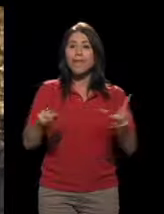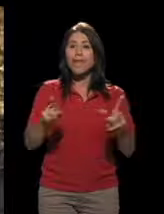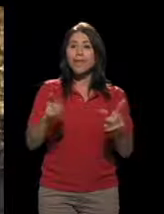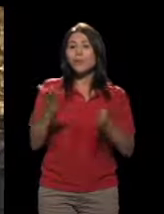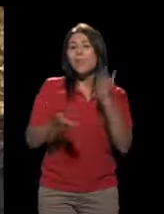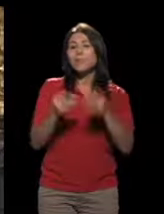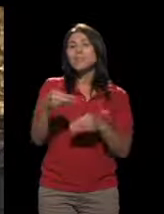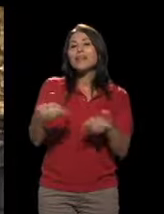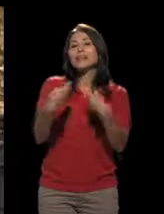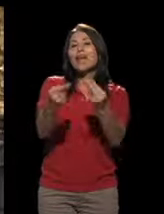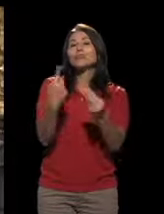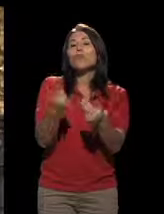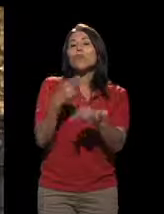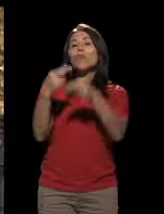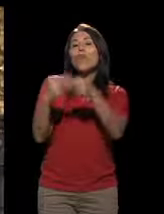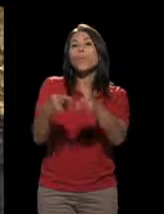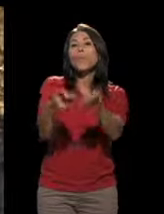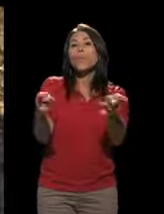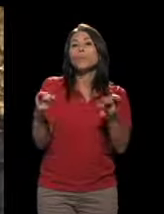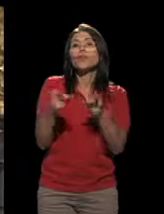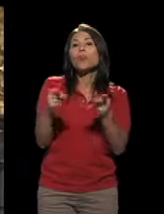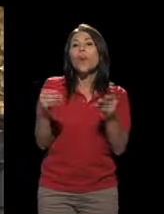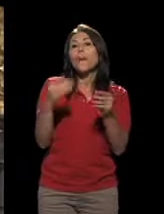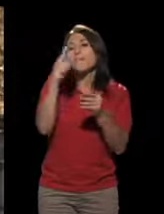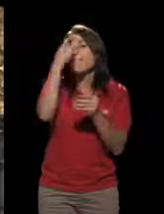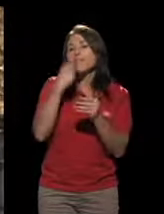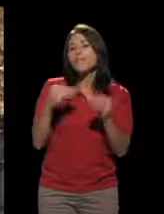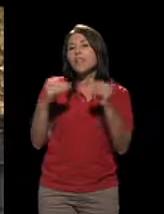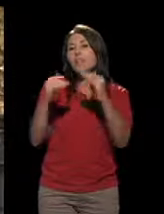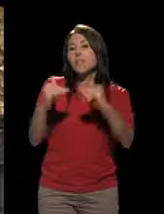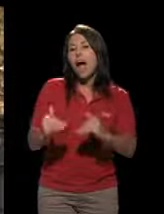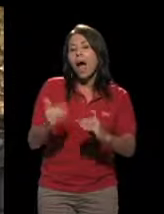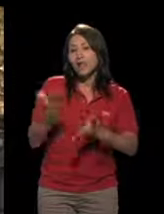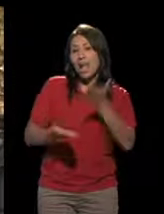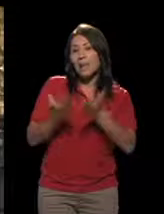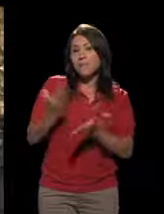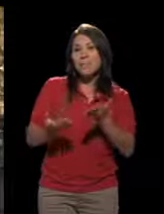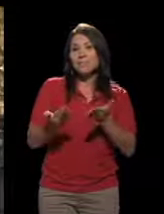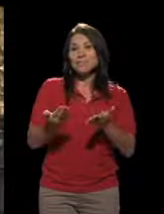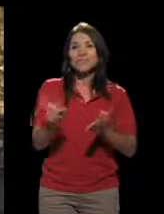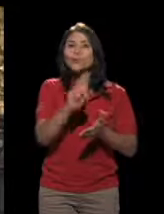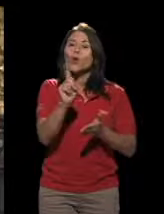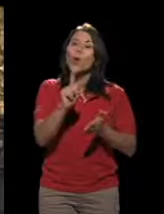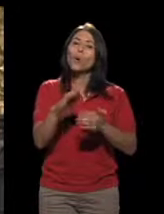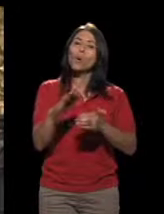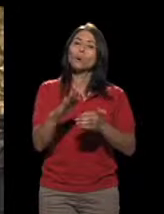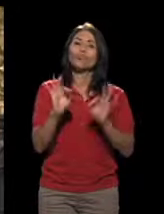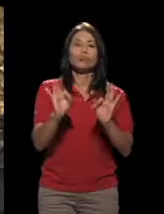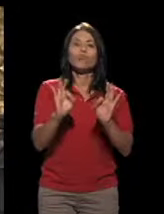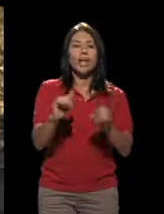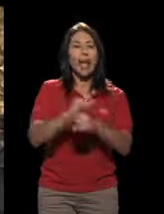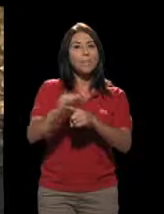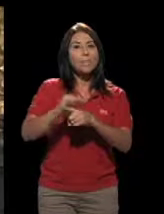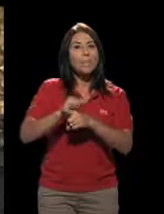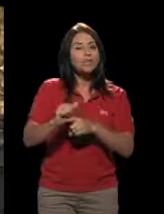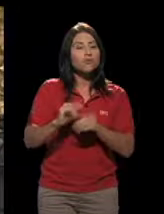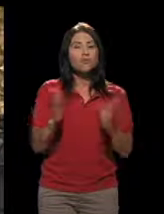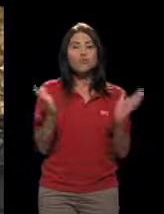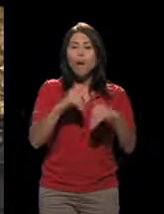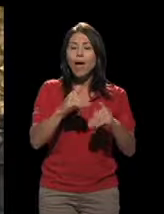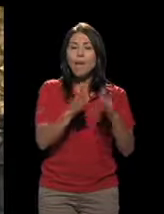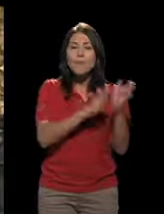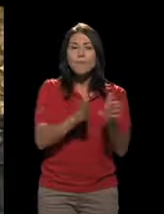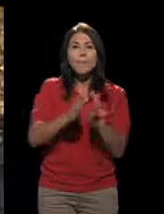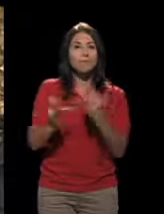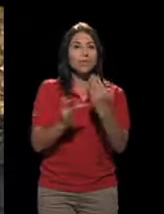ser los puestos de perfil más bajo, ¿verdad?, de repente sin capacitación necesariamente, ¿verdad?, para acceder a estos puestos, sin